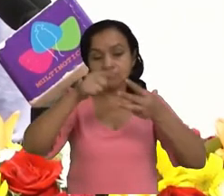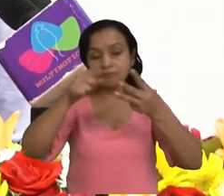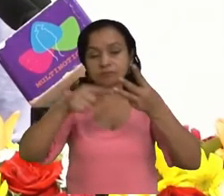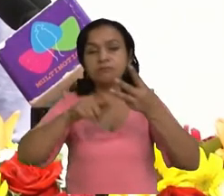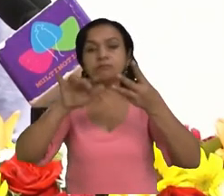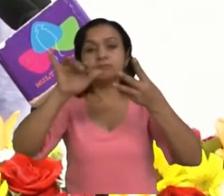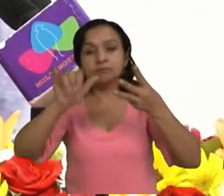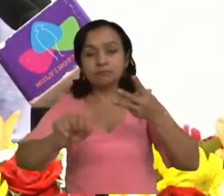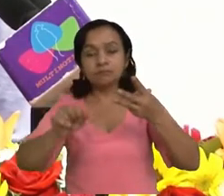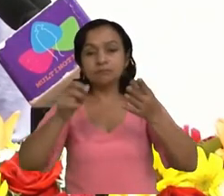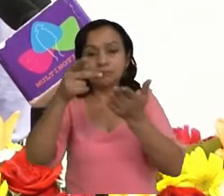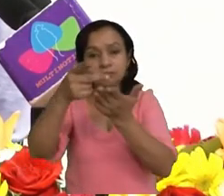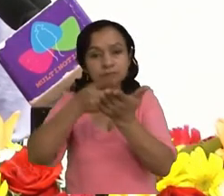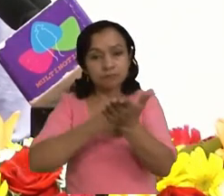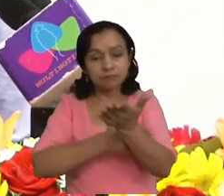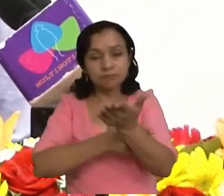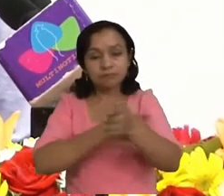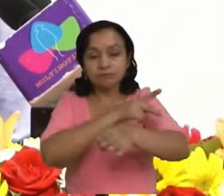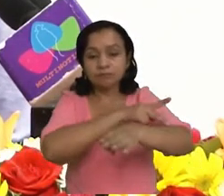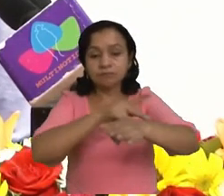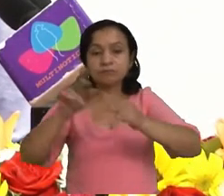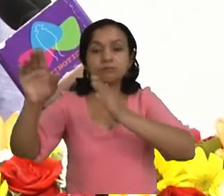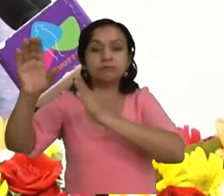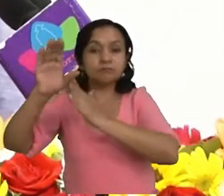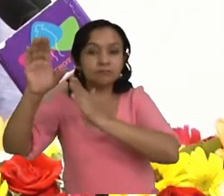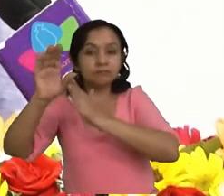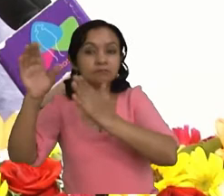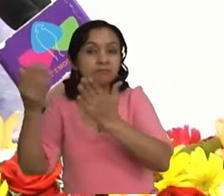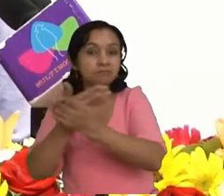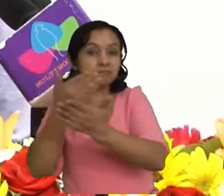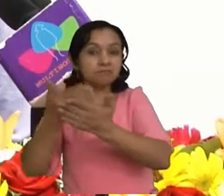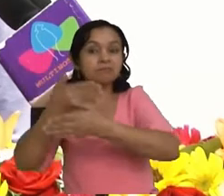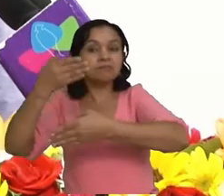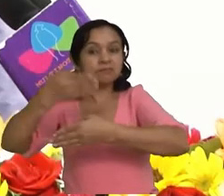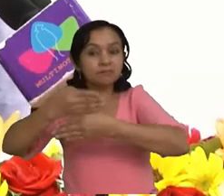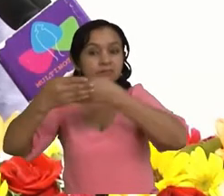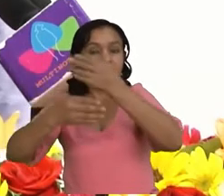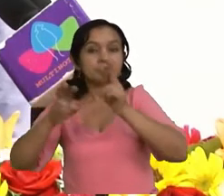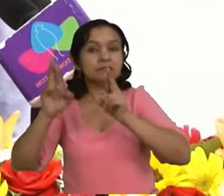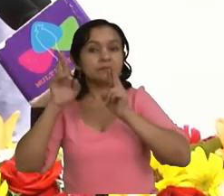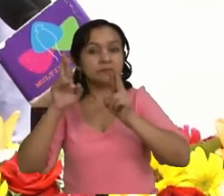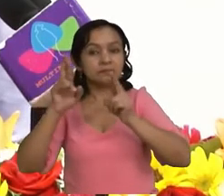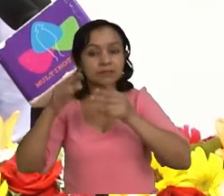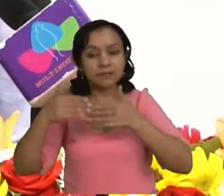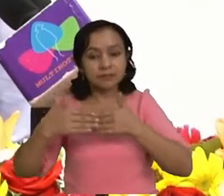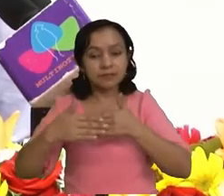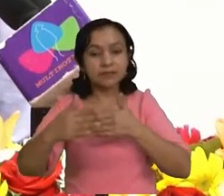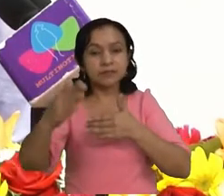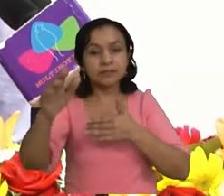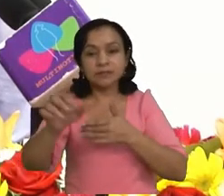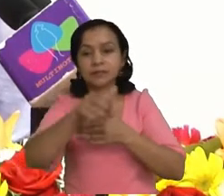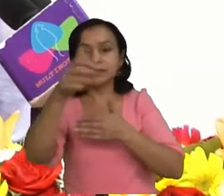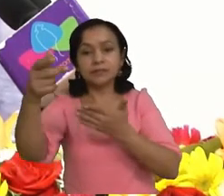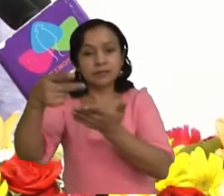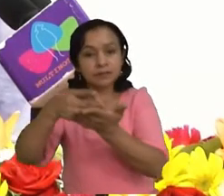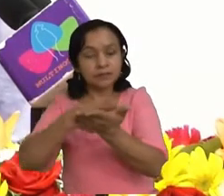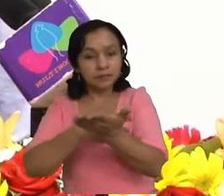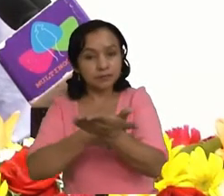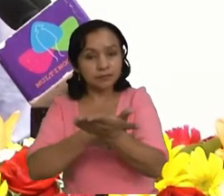formalizados sobre el proyecto del puerto de Corinto. Y esperamos, ya vamos avanzando con el otro proyecto que